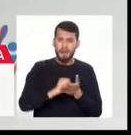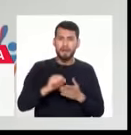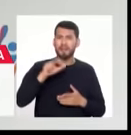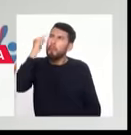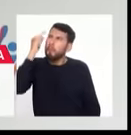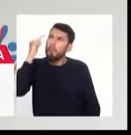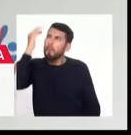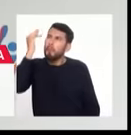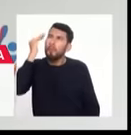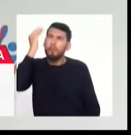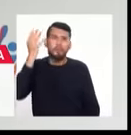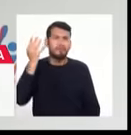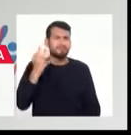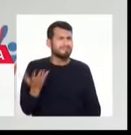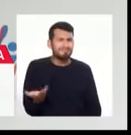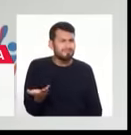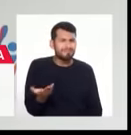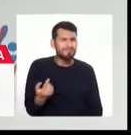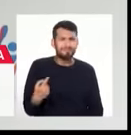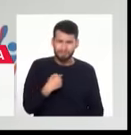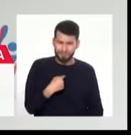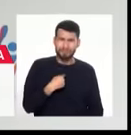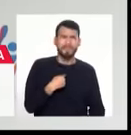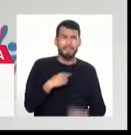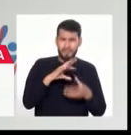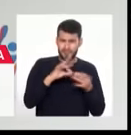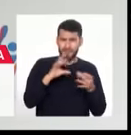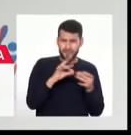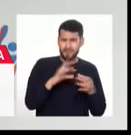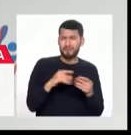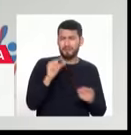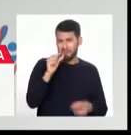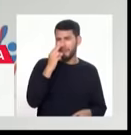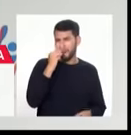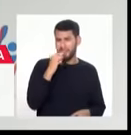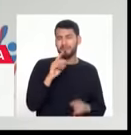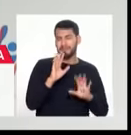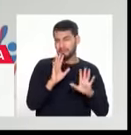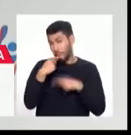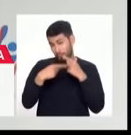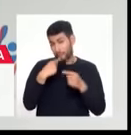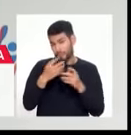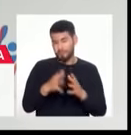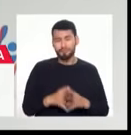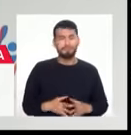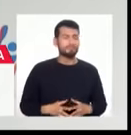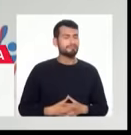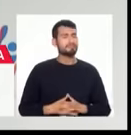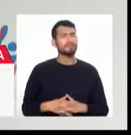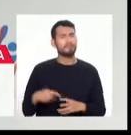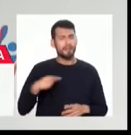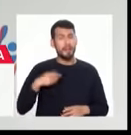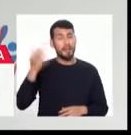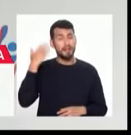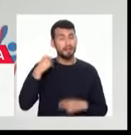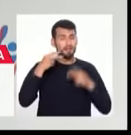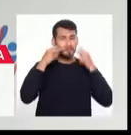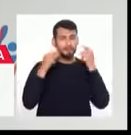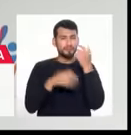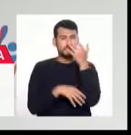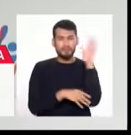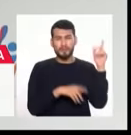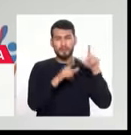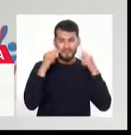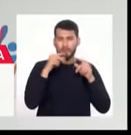Ejecutivo ejecuta menos. Ejecuta menos. Es que lo que pasa es que estamos acostumbrados, como te digo, a estar una semana escuchando el plan Bukele, después viene el